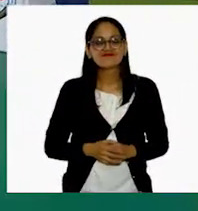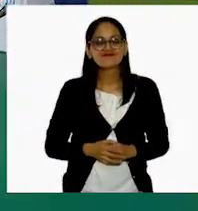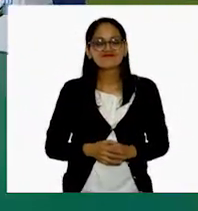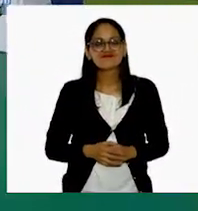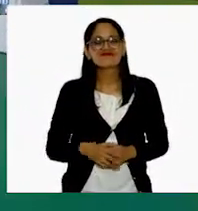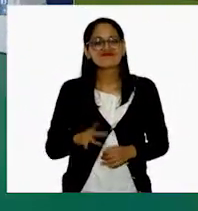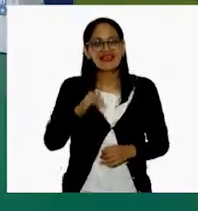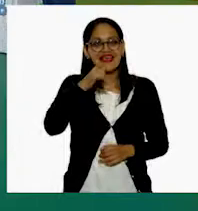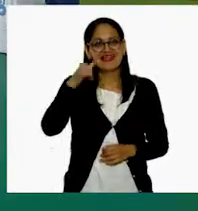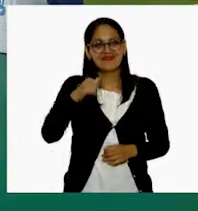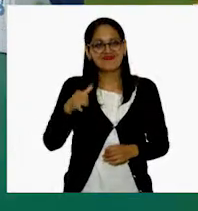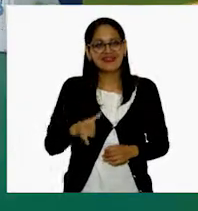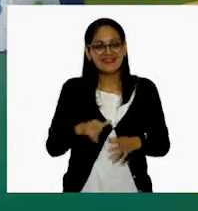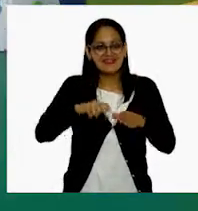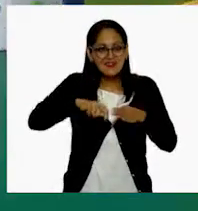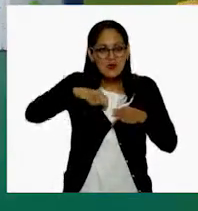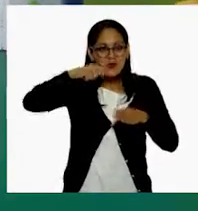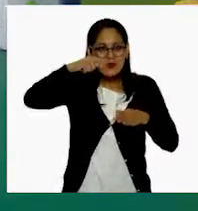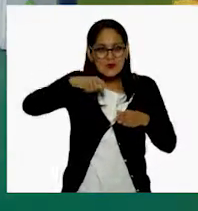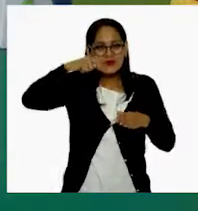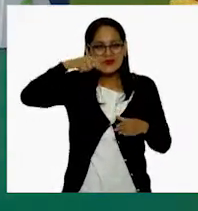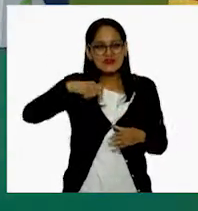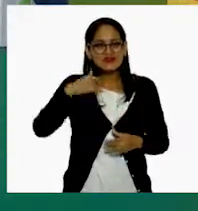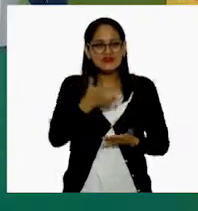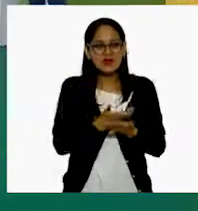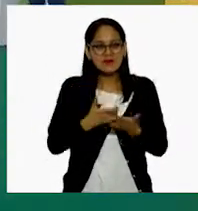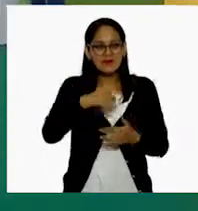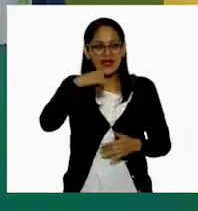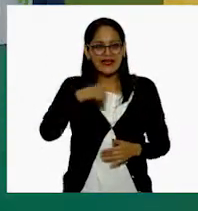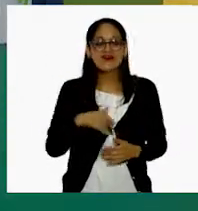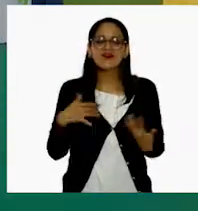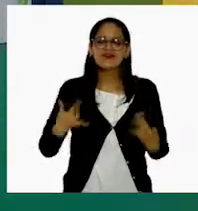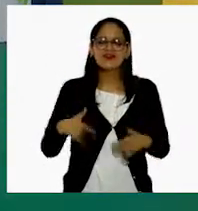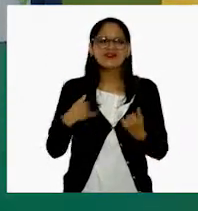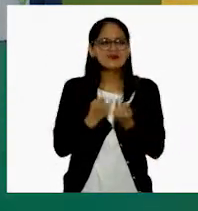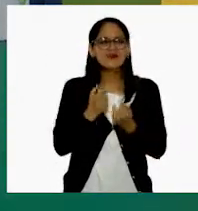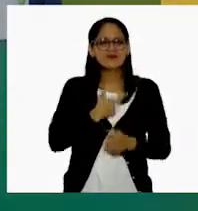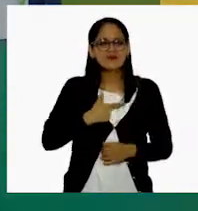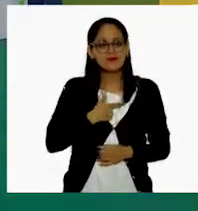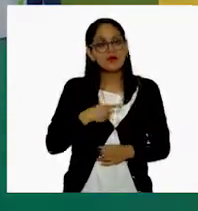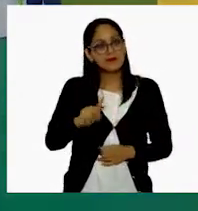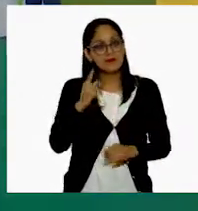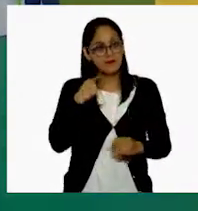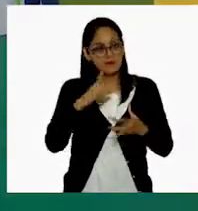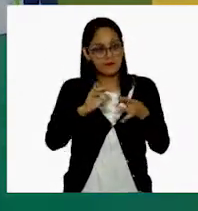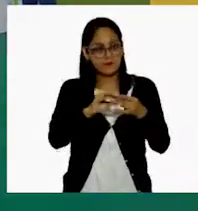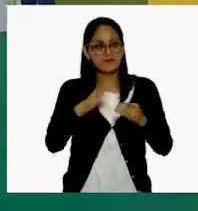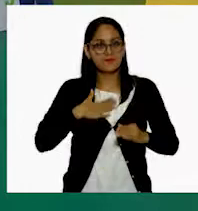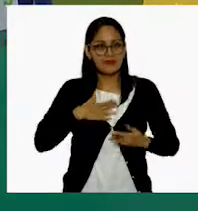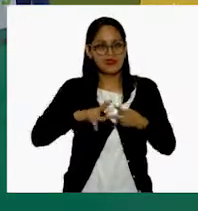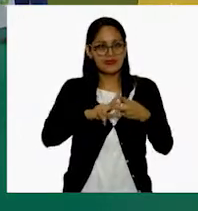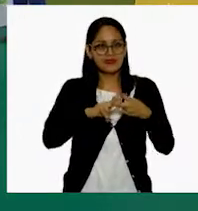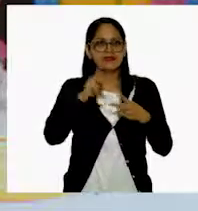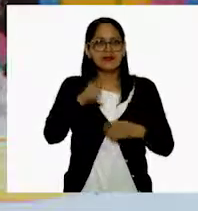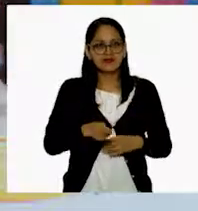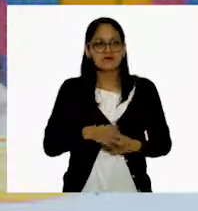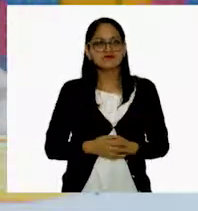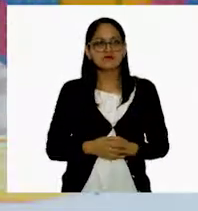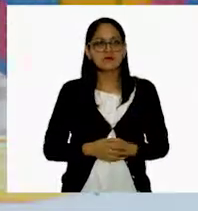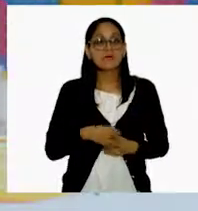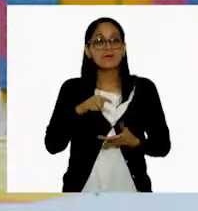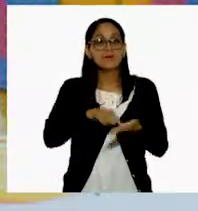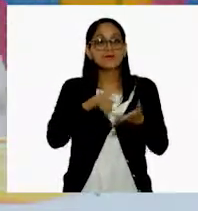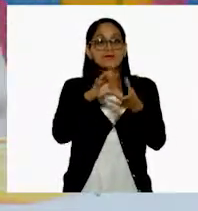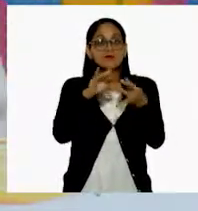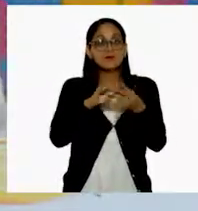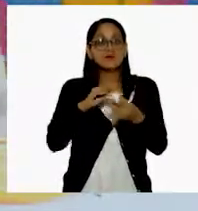¡Ah! ¡Espagueti! ¡El espagueti! ¡Sí! ¡El espagueti! ¡Ay, a mí también me gusta! Pero bueno, les cuento qué dice mi estrella. ¿A ver? Dice que